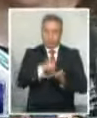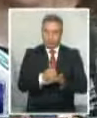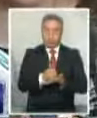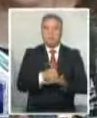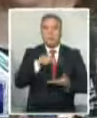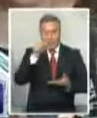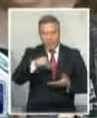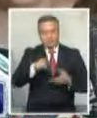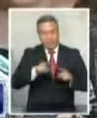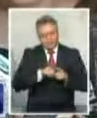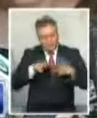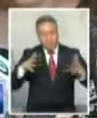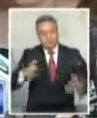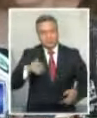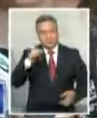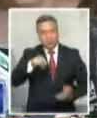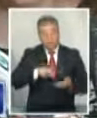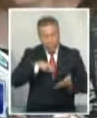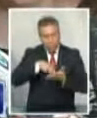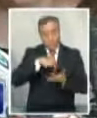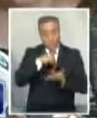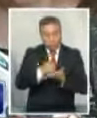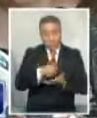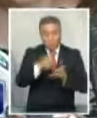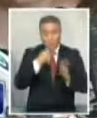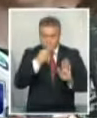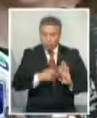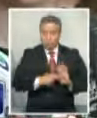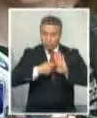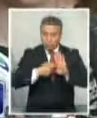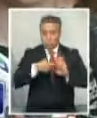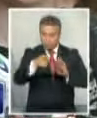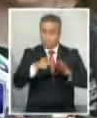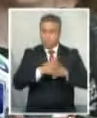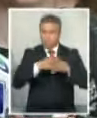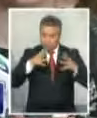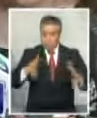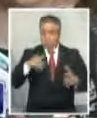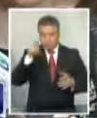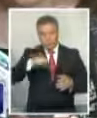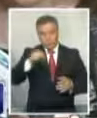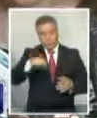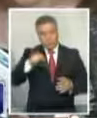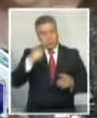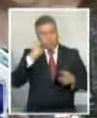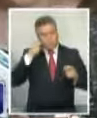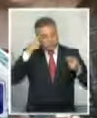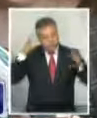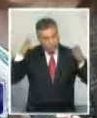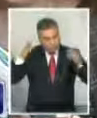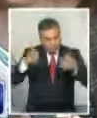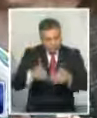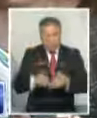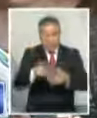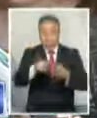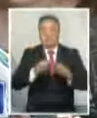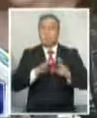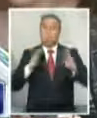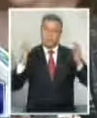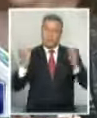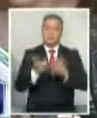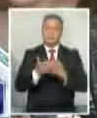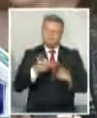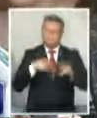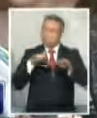importante que eso, la postura y la propuesta que nosotros vamos a mostrarles y ver ahí dónde hay convergencias, pero en general vamos por la